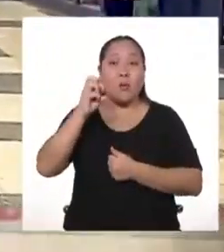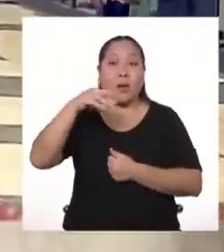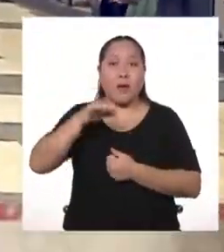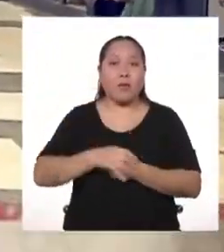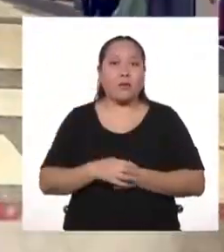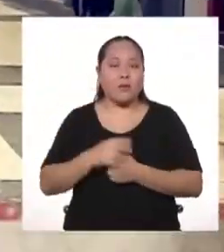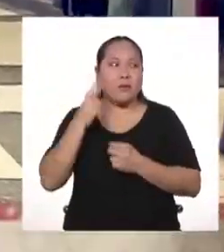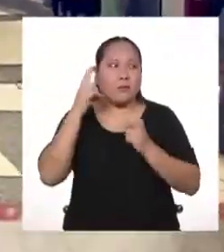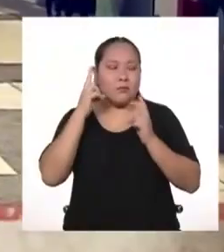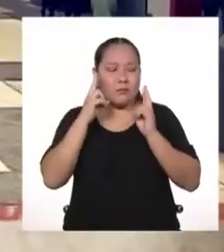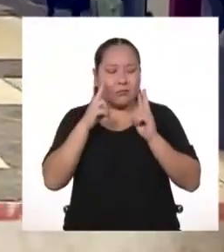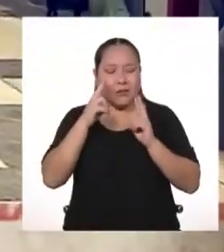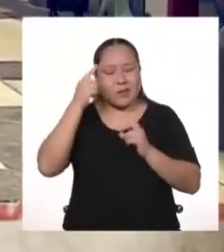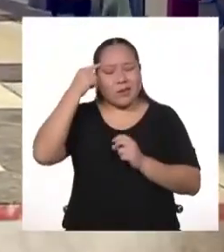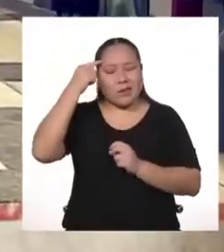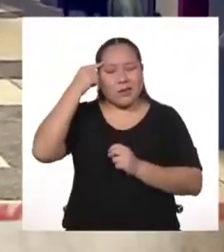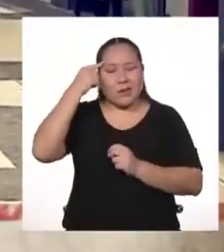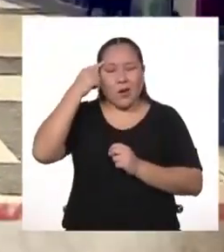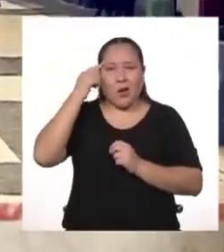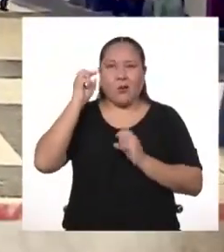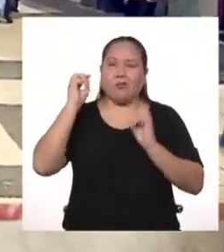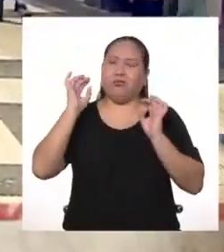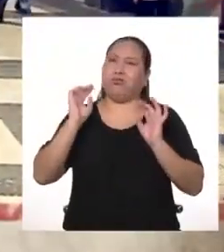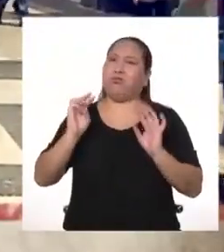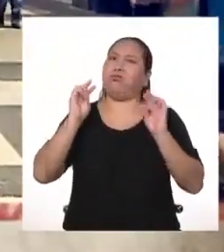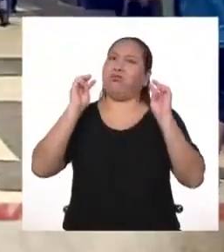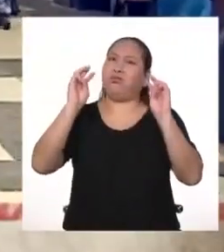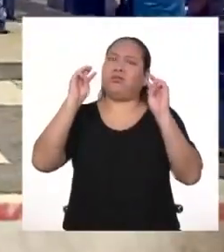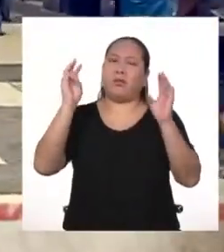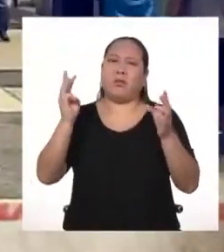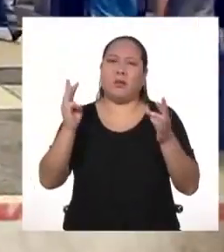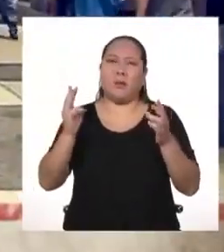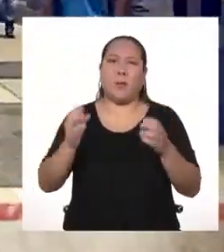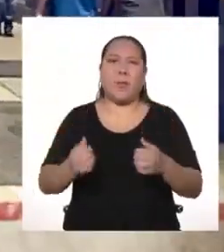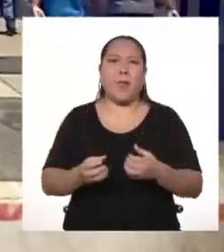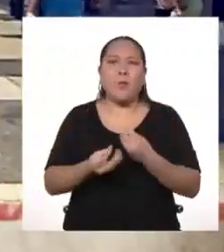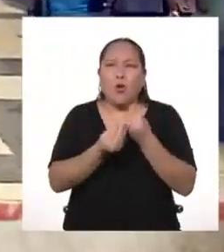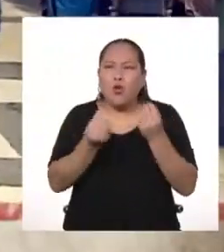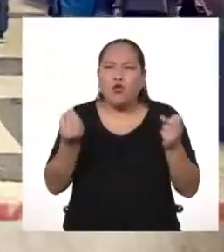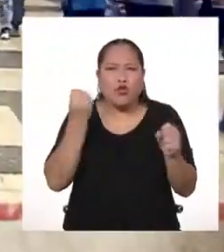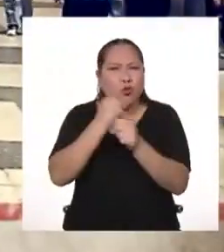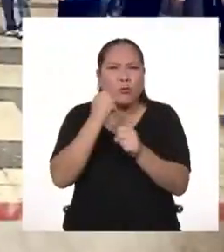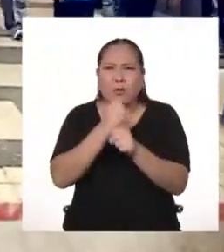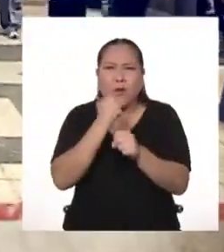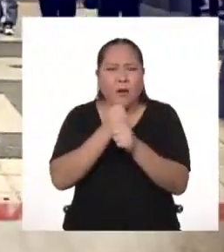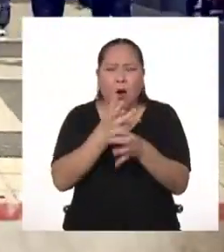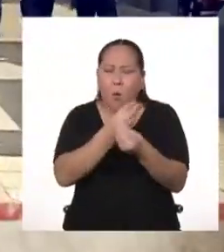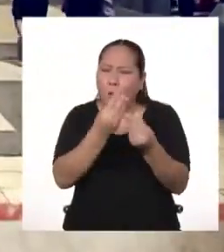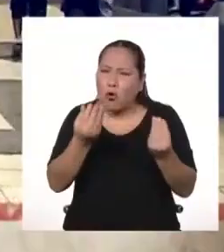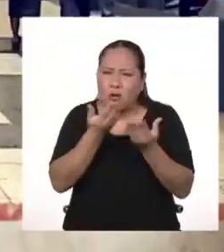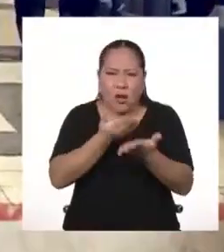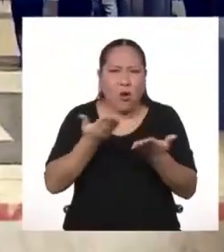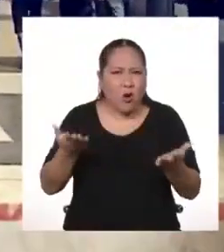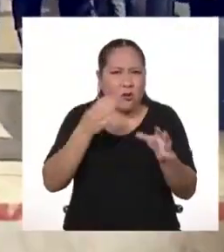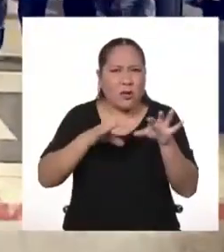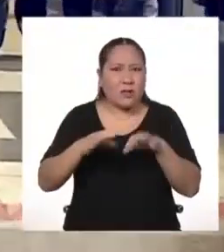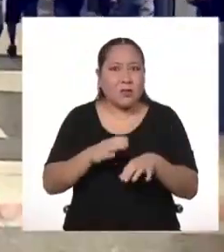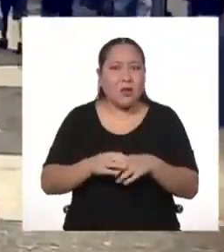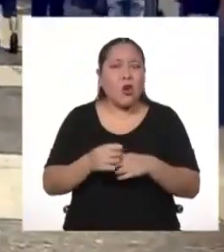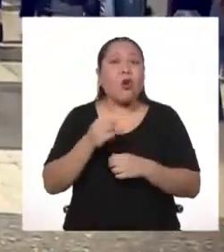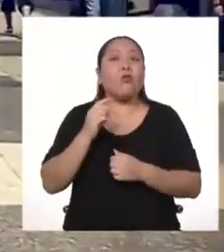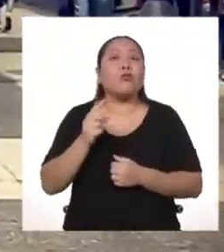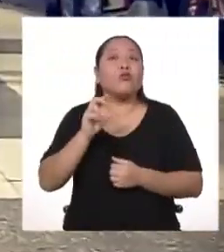increíble todo lo que hizo habiendo vivido solo 31 años. Él es uno de esos personajes que se vuelven leyenda